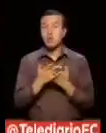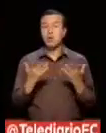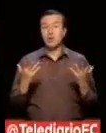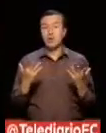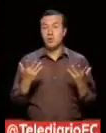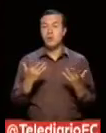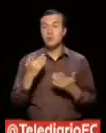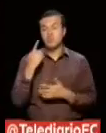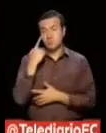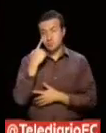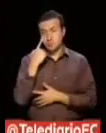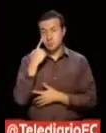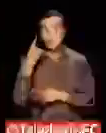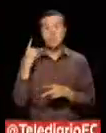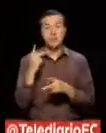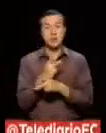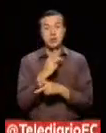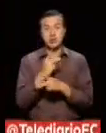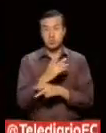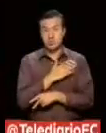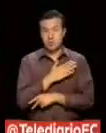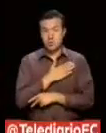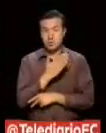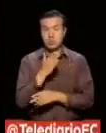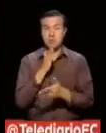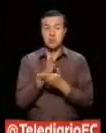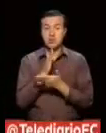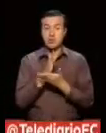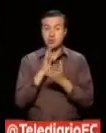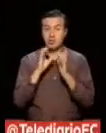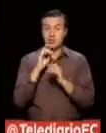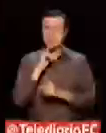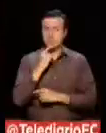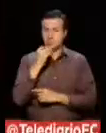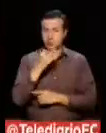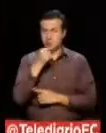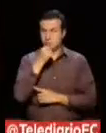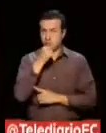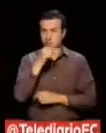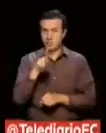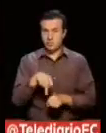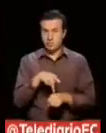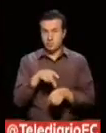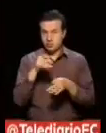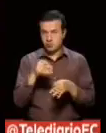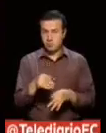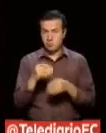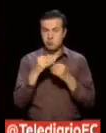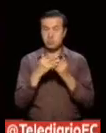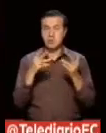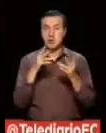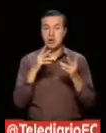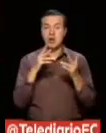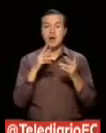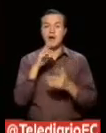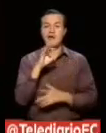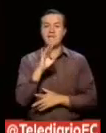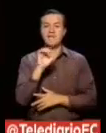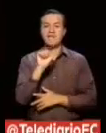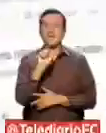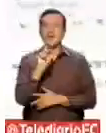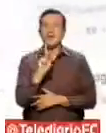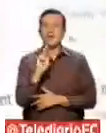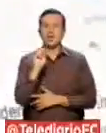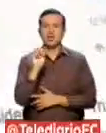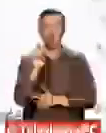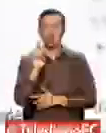son consideradas una amenaza a la credibilidad de los medios serios y a los periodistas profesionales. El término fake news fue